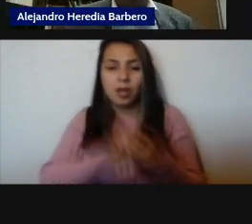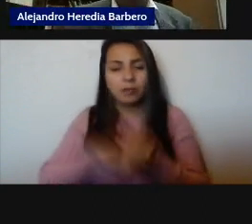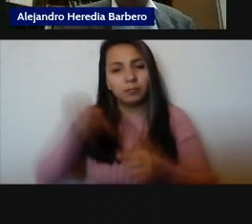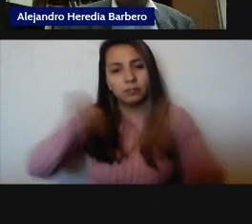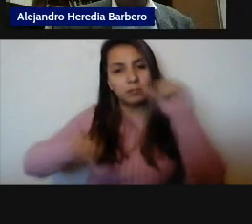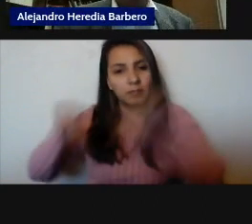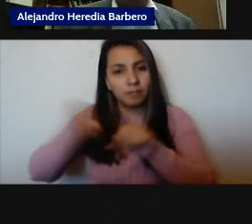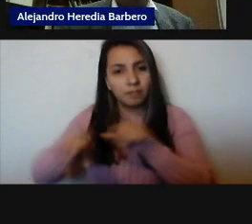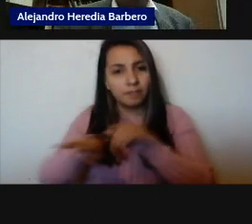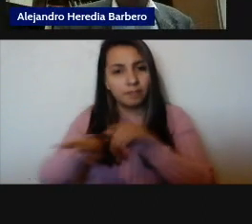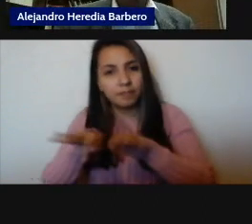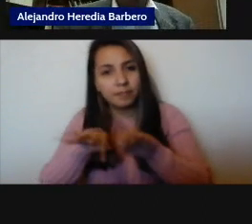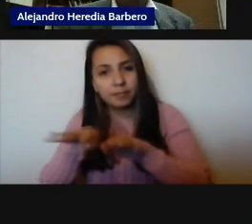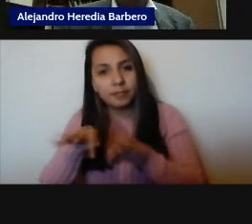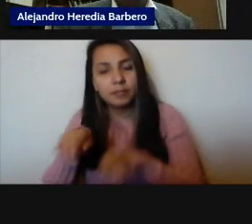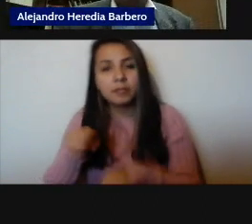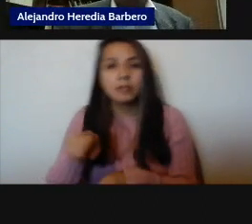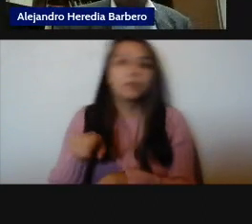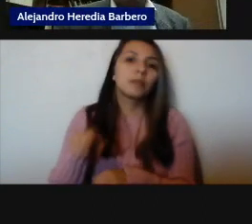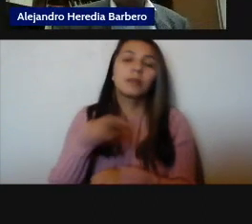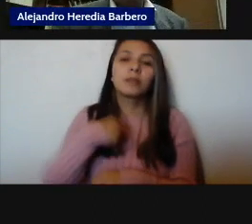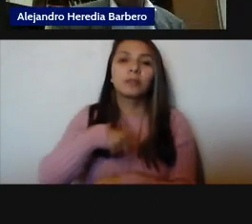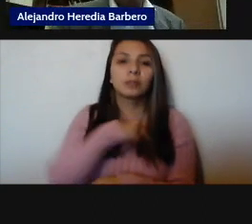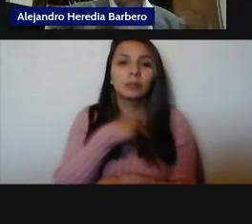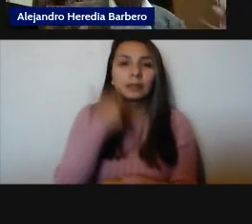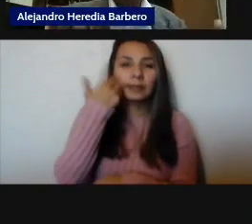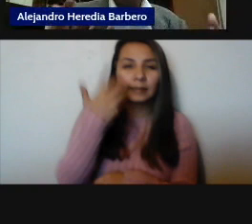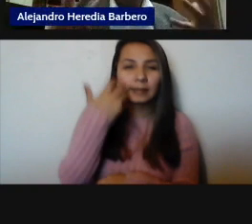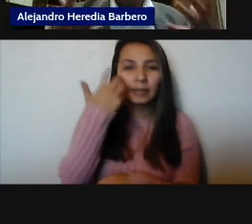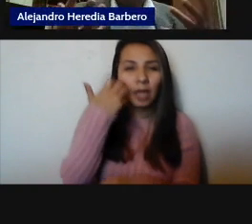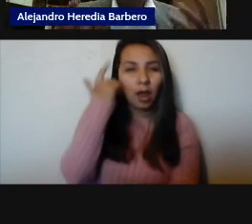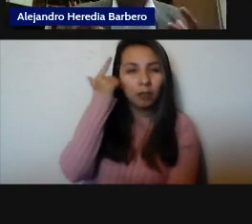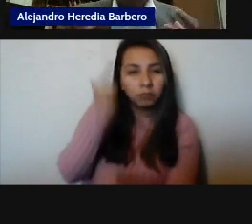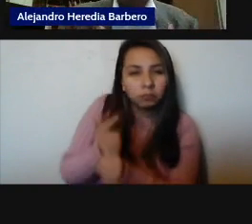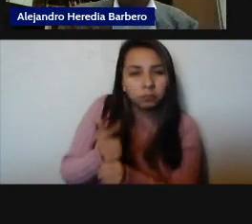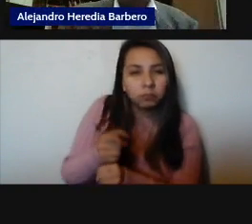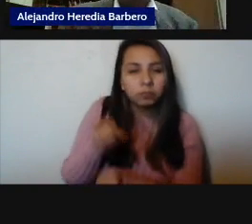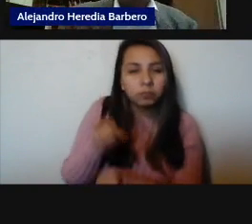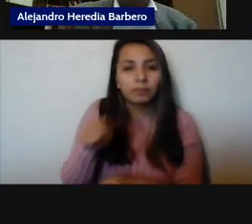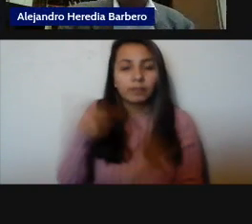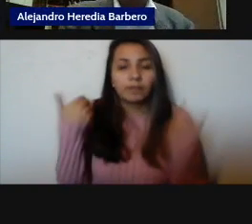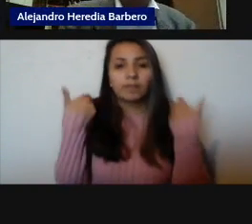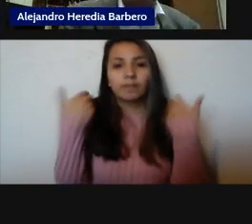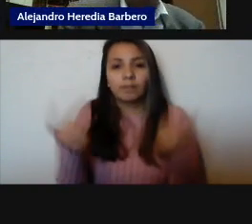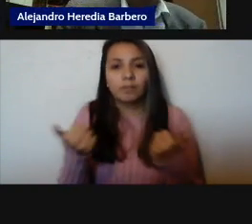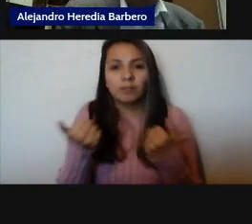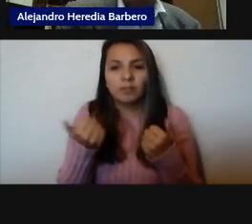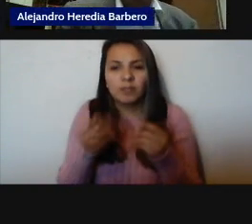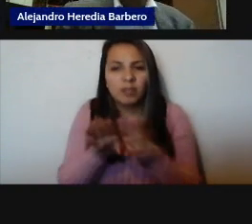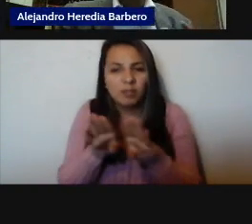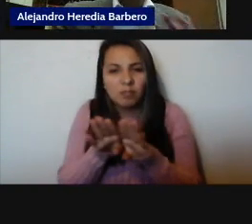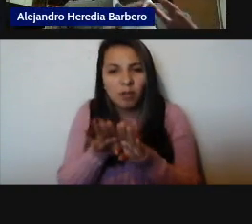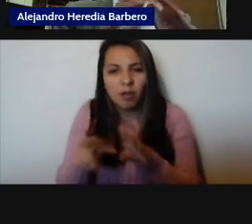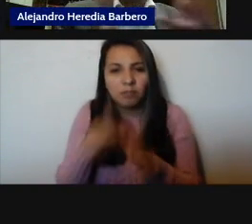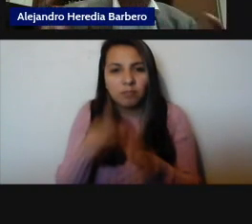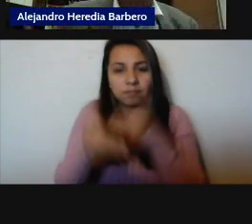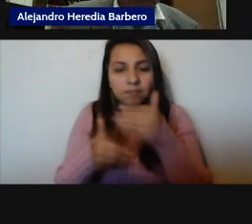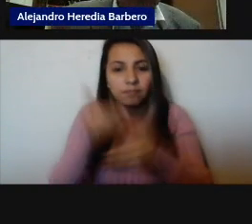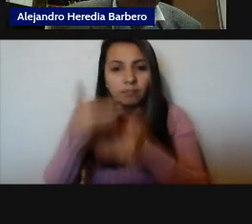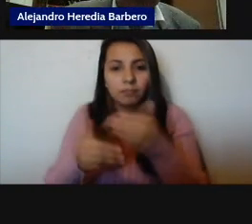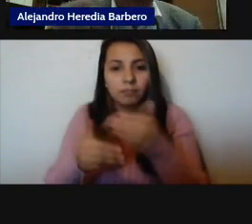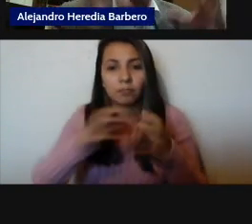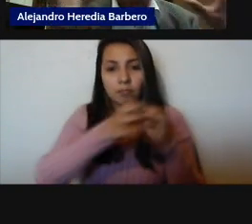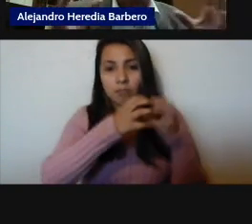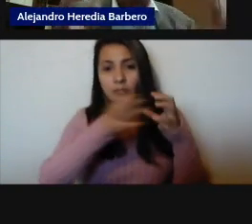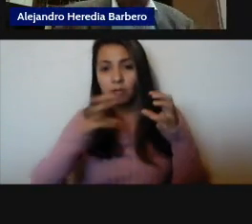superficie orgánica que estamos trabajando en el laboratorio. Es decir, estamos intentando entender cuáles son estos